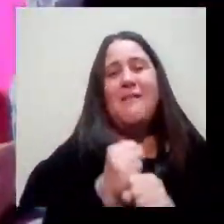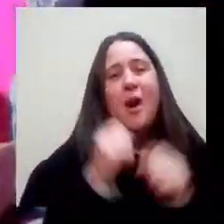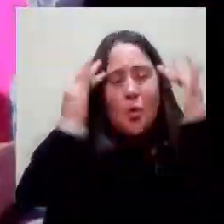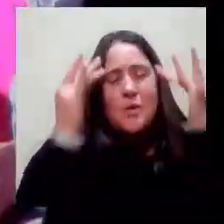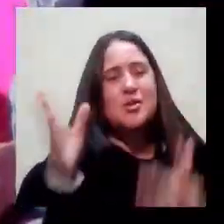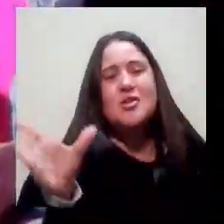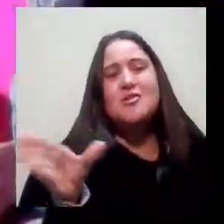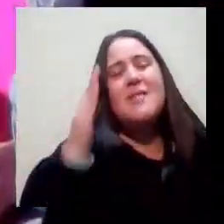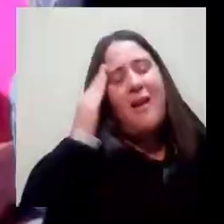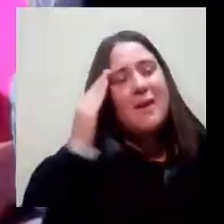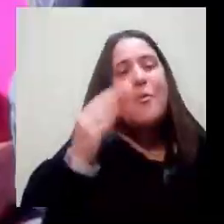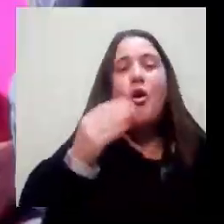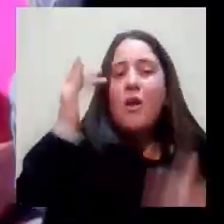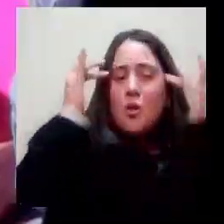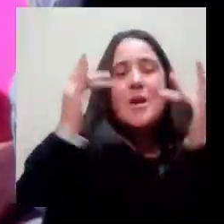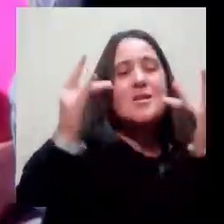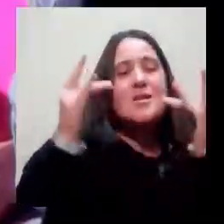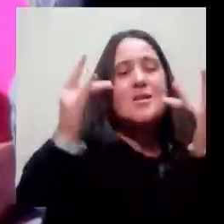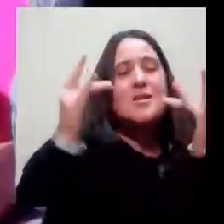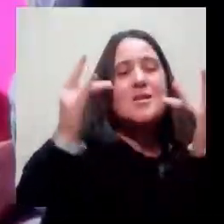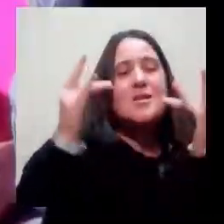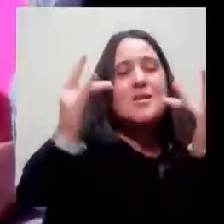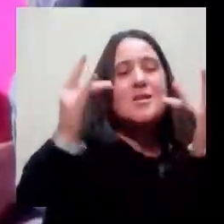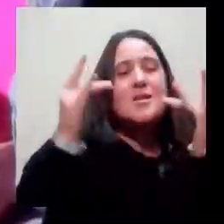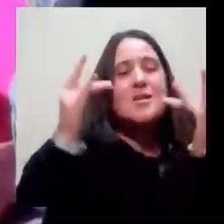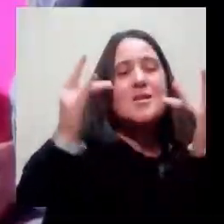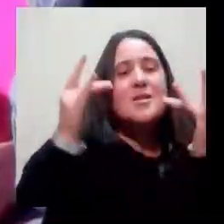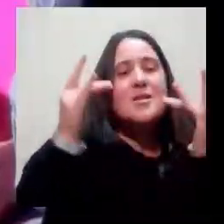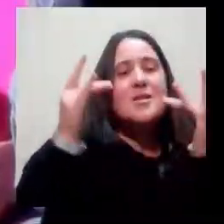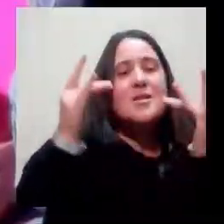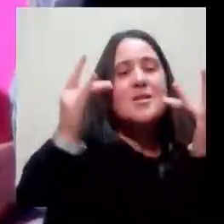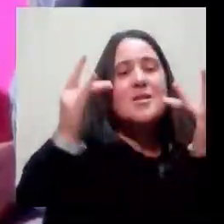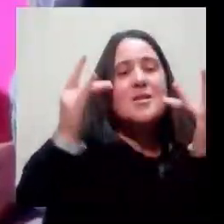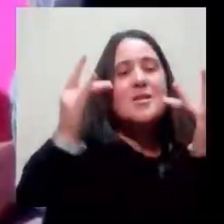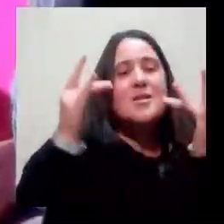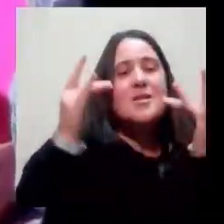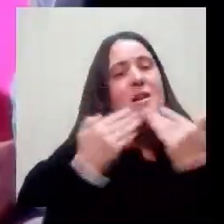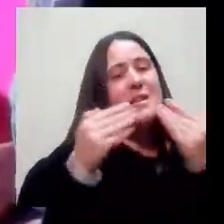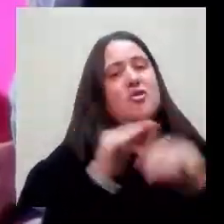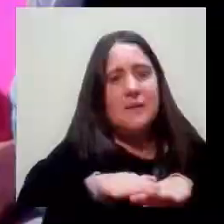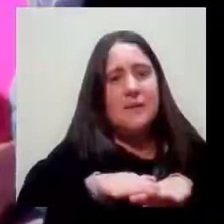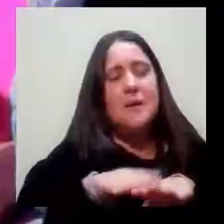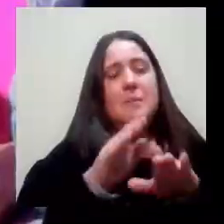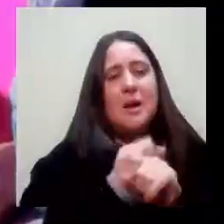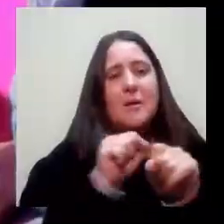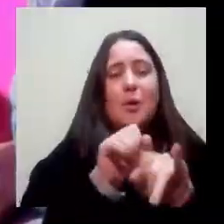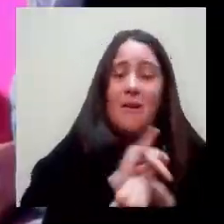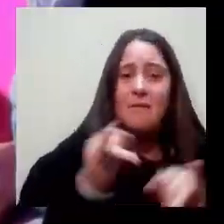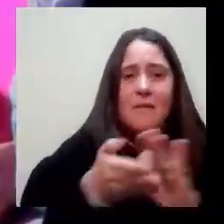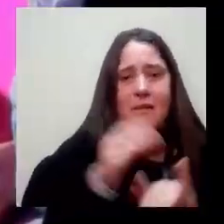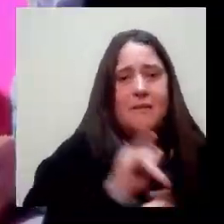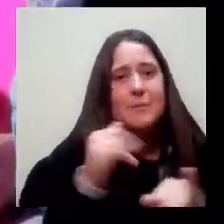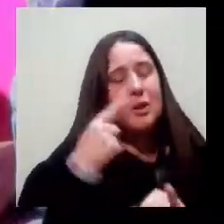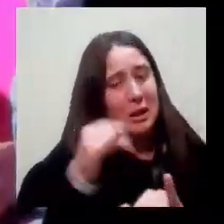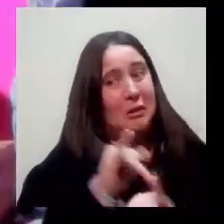la educación es una de las bases del desarrollo de la persona. Y de esto, para cerrar, porque supongo que tengo que ir cerrando,